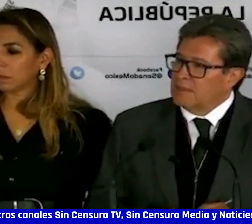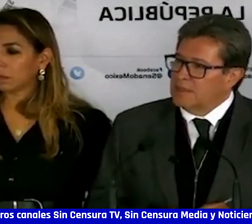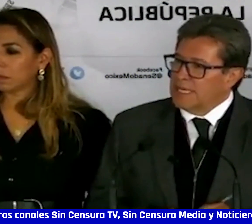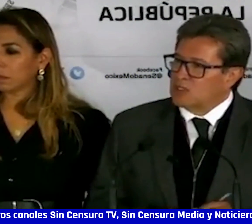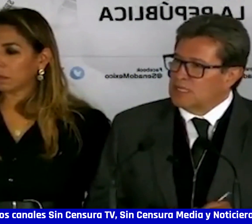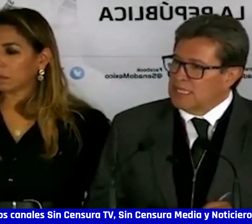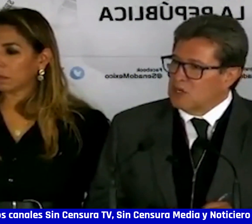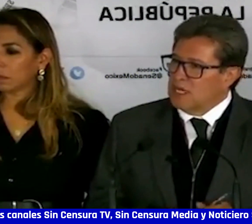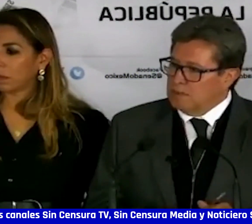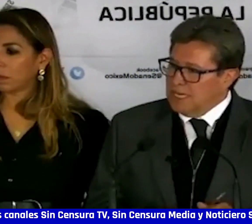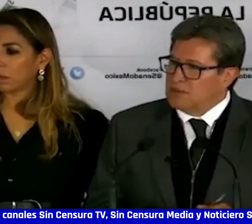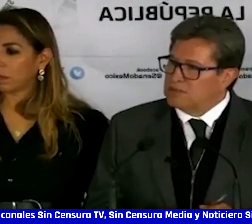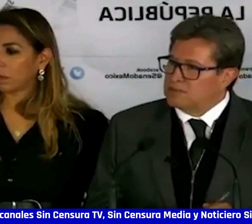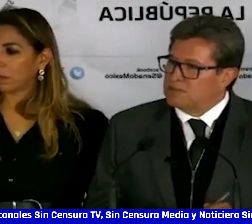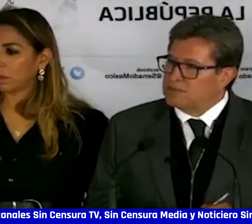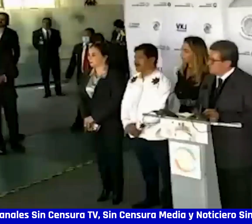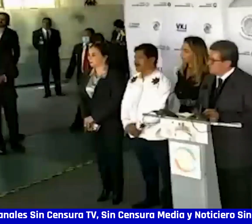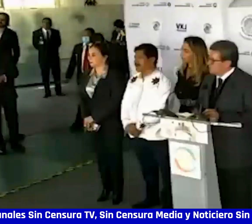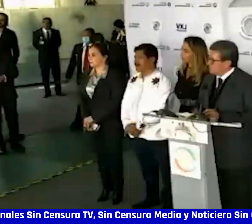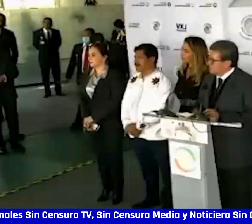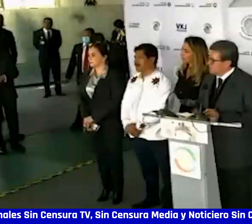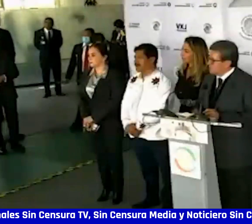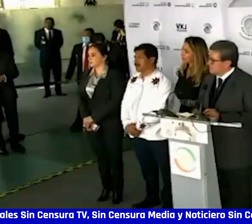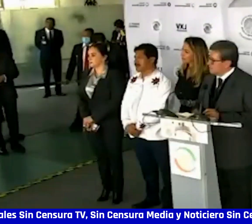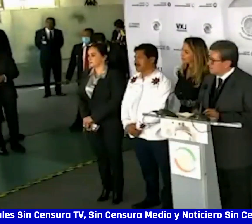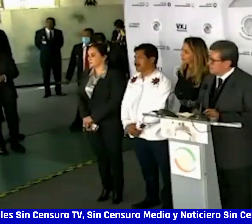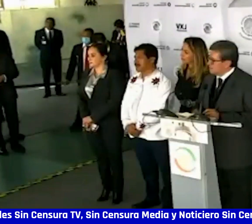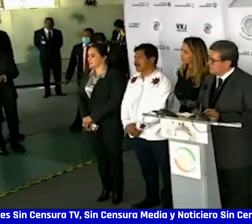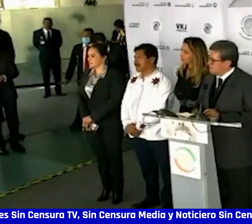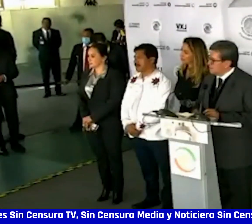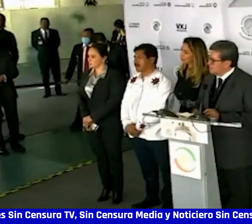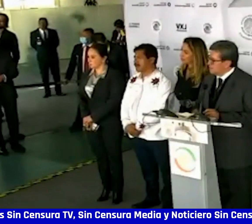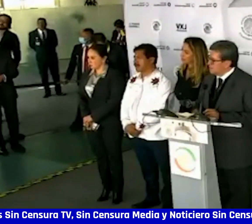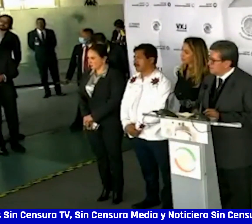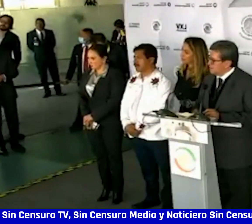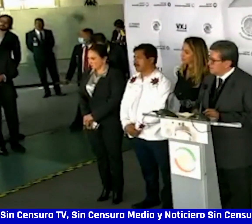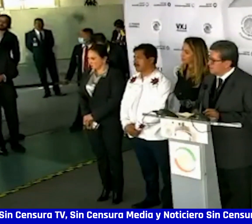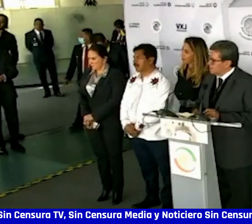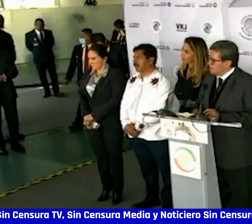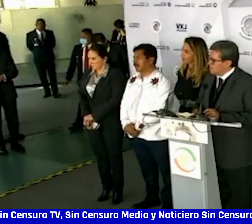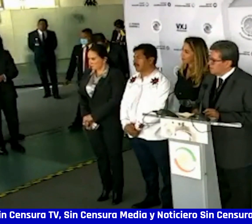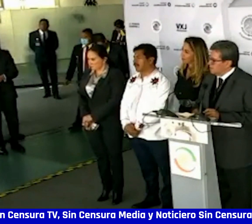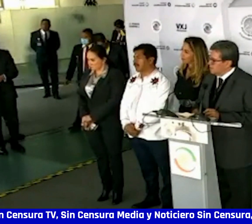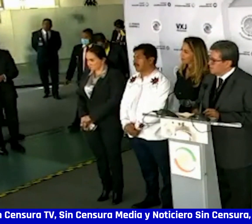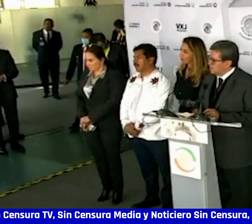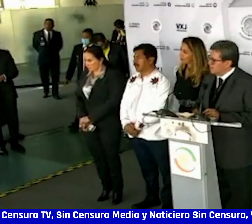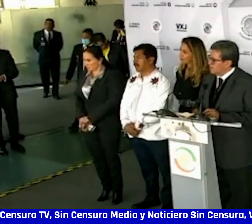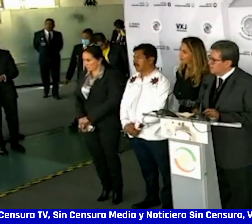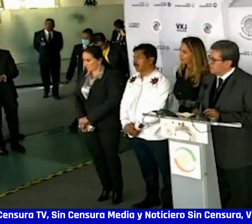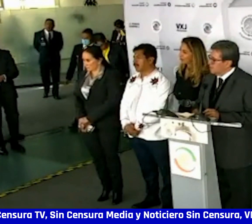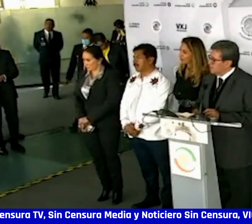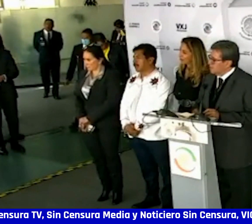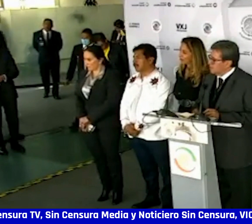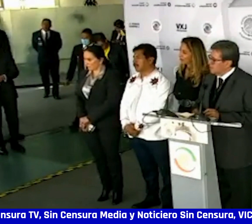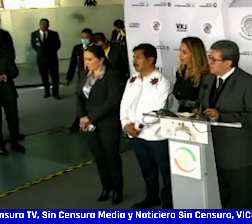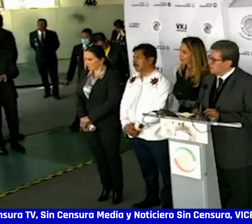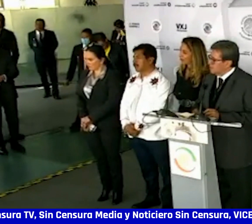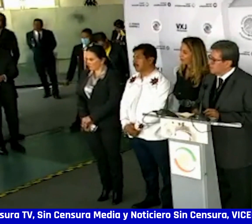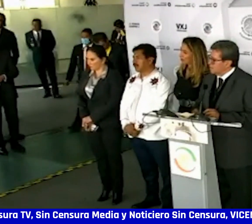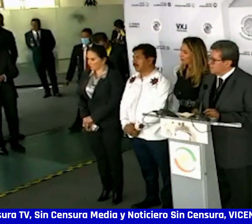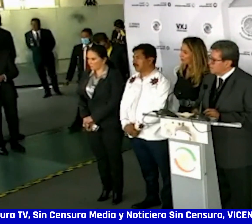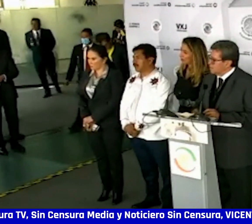lo que descartó fast track en la aprobación de la reforma a las leyes en materia electoral. El Senado actuará con serenidad